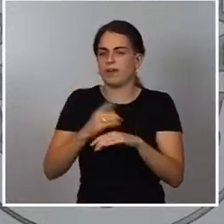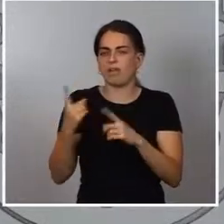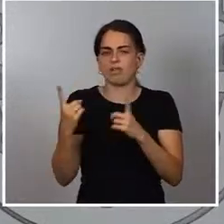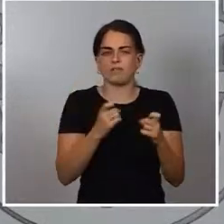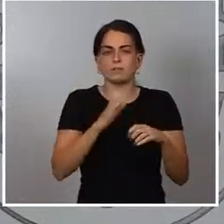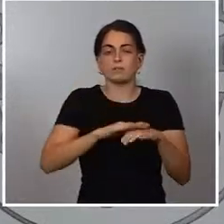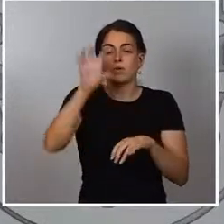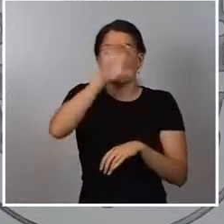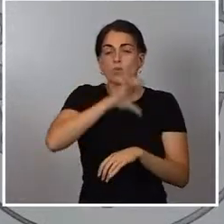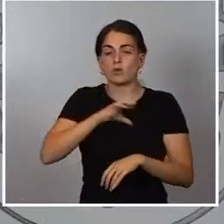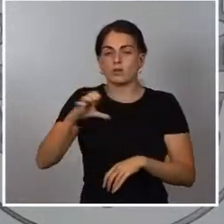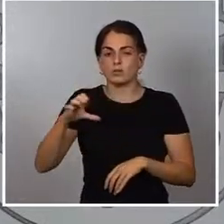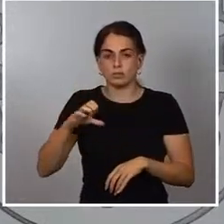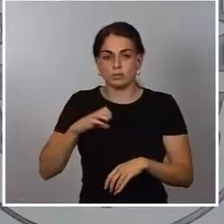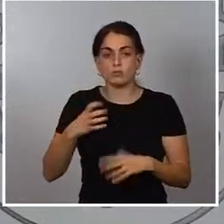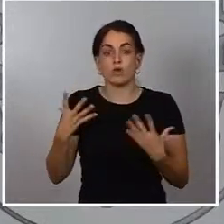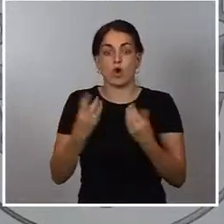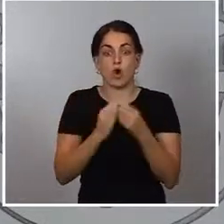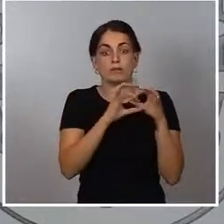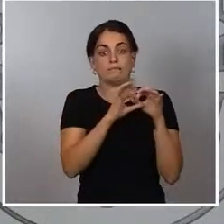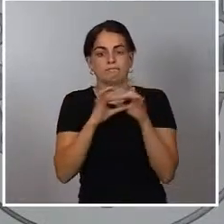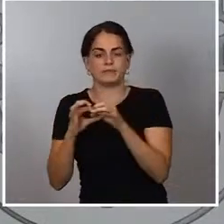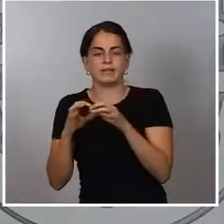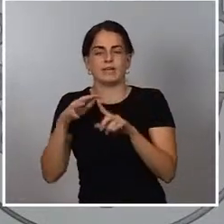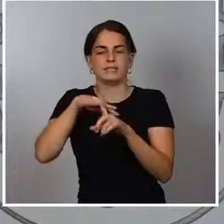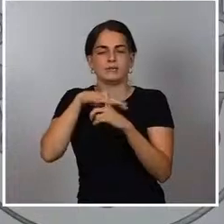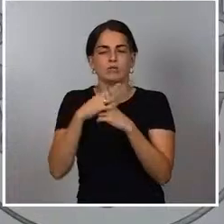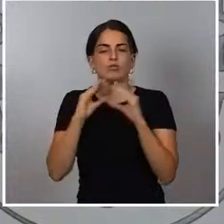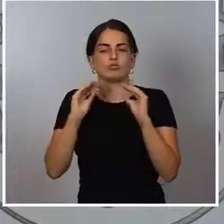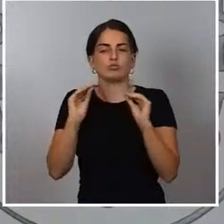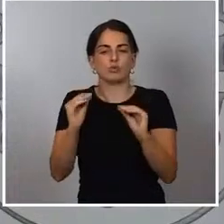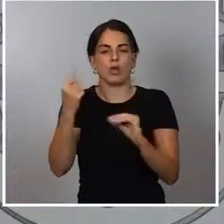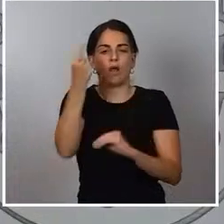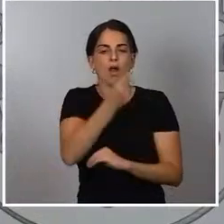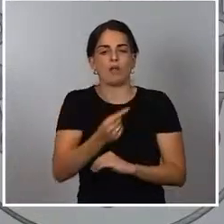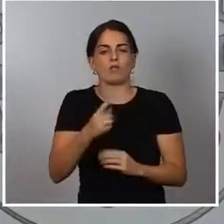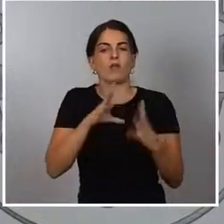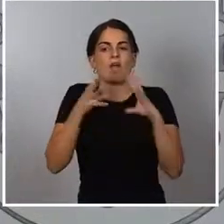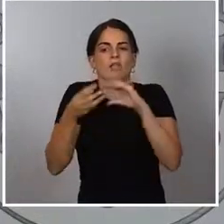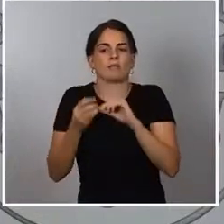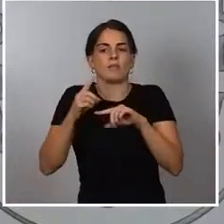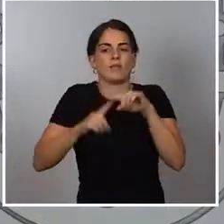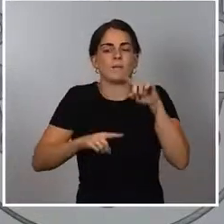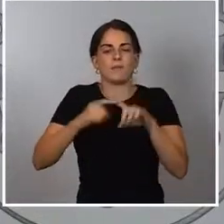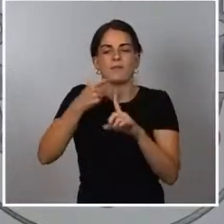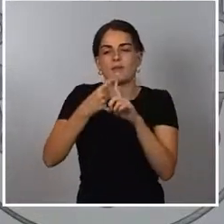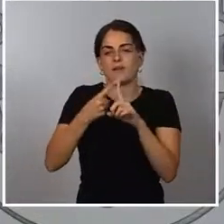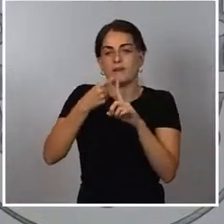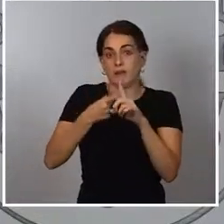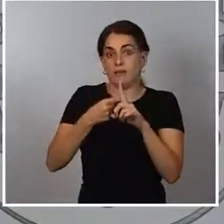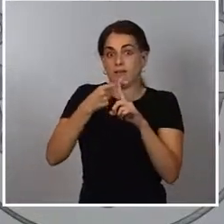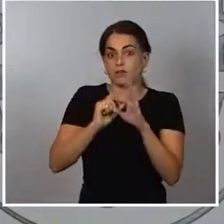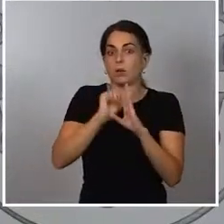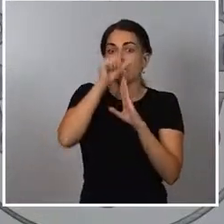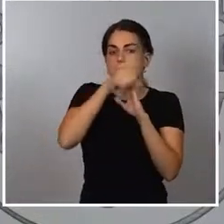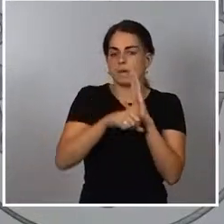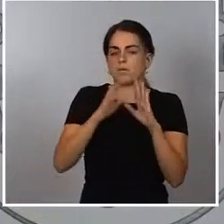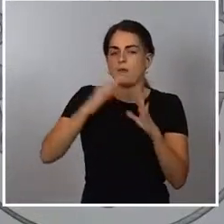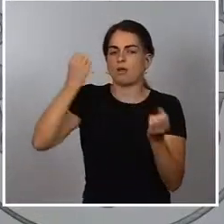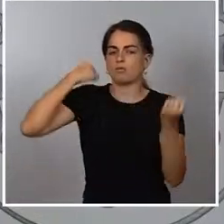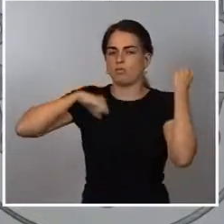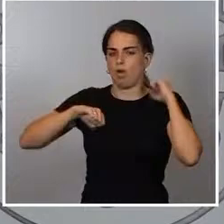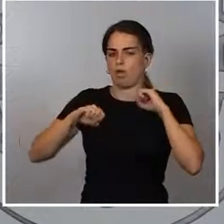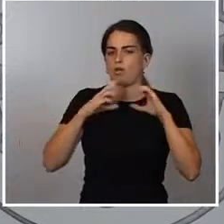razón a la situación de su comunidad autónoma puedan adoptarla por tanto digamos que el marco sí que hay un marco de actuación es común